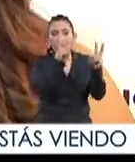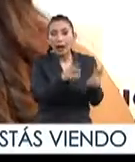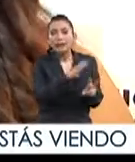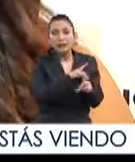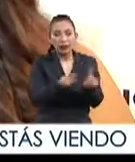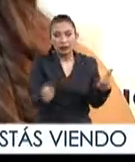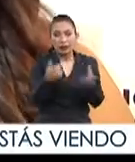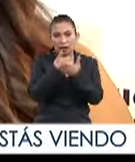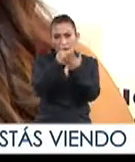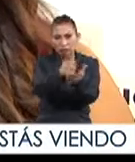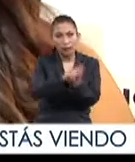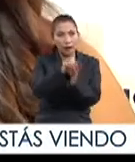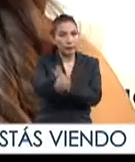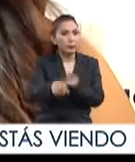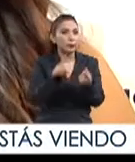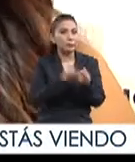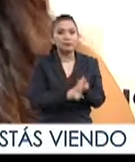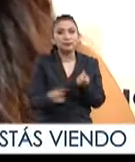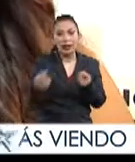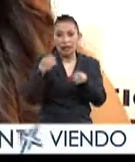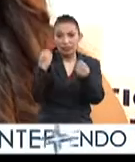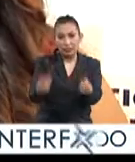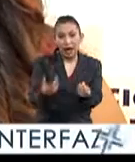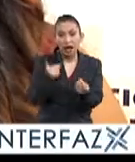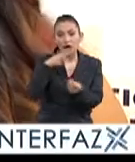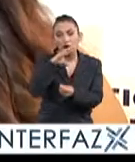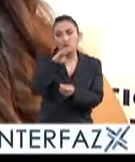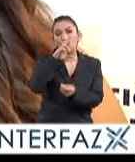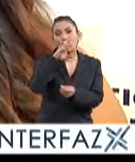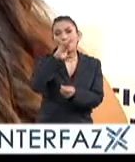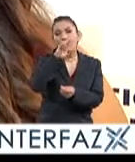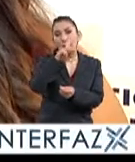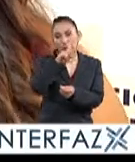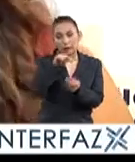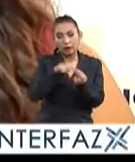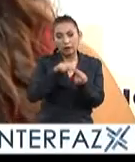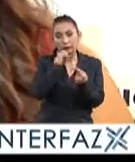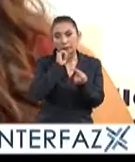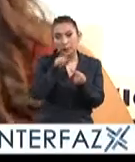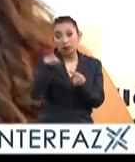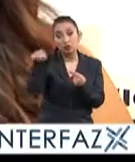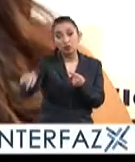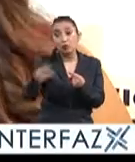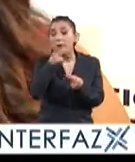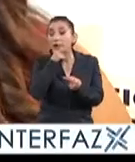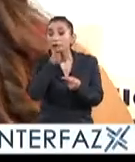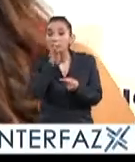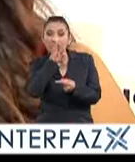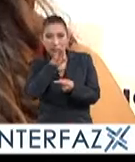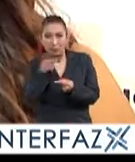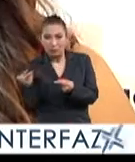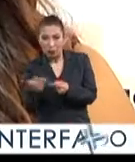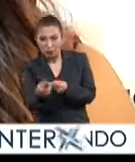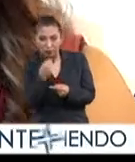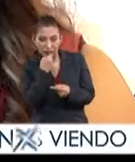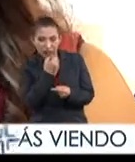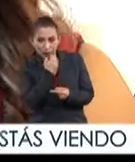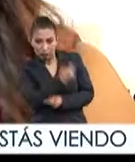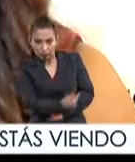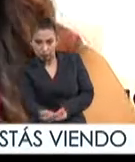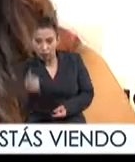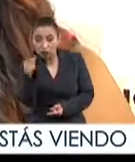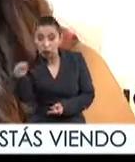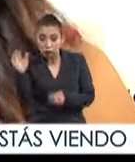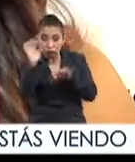diferentes medidas que tienen que ver desde darles una CURP, darles una opción a sus padres, madres